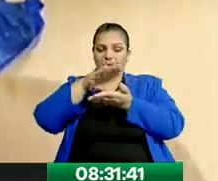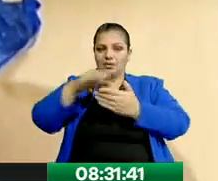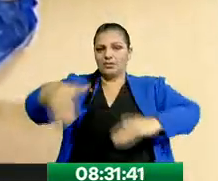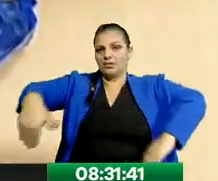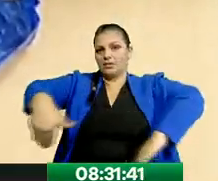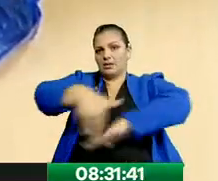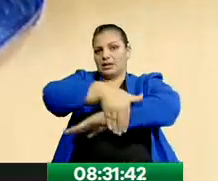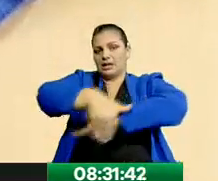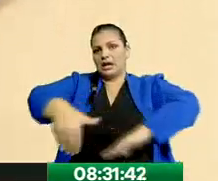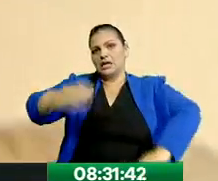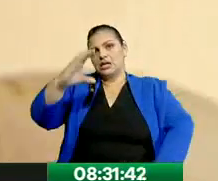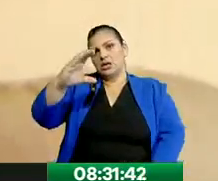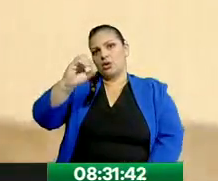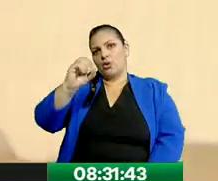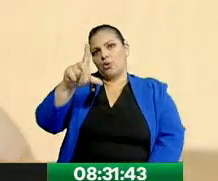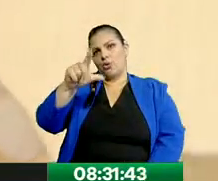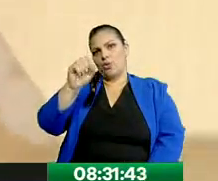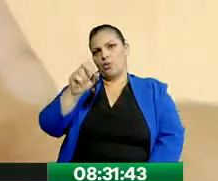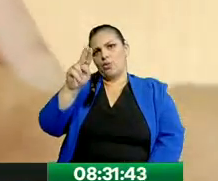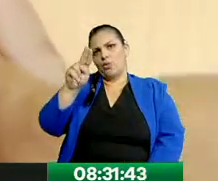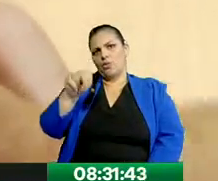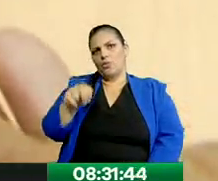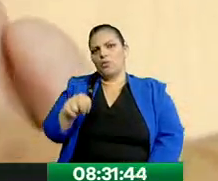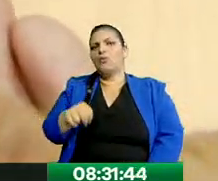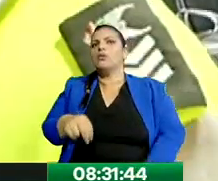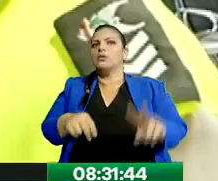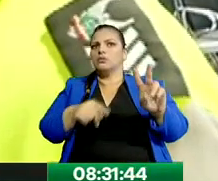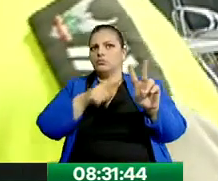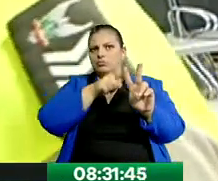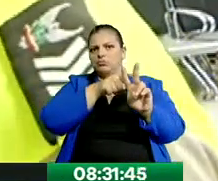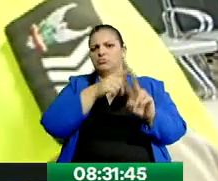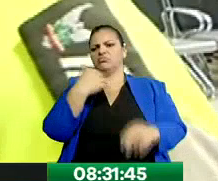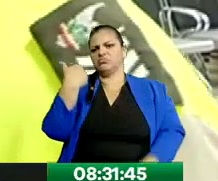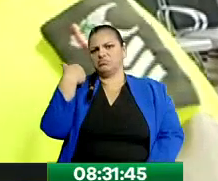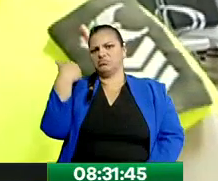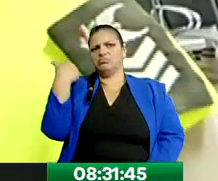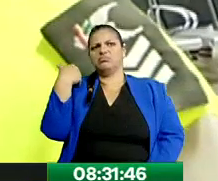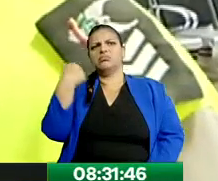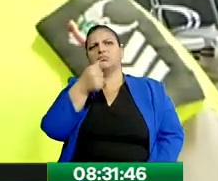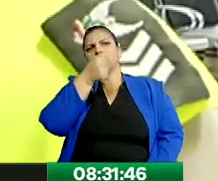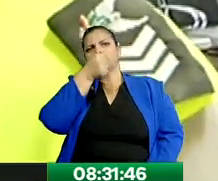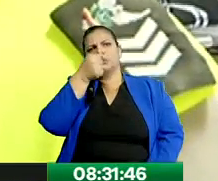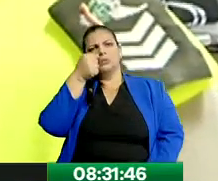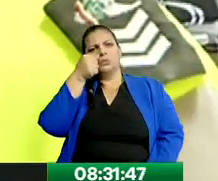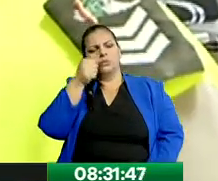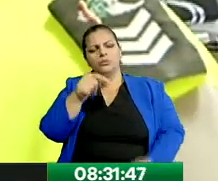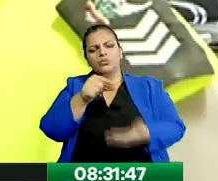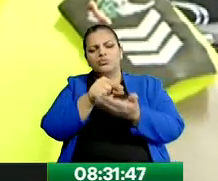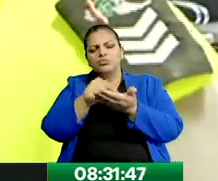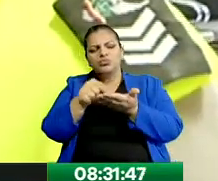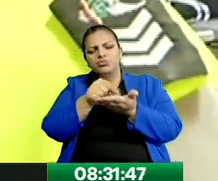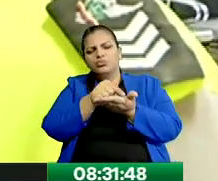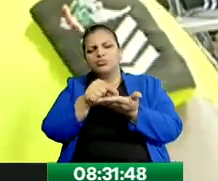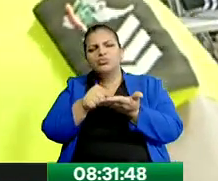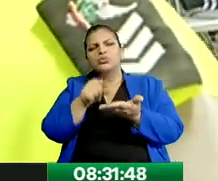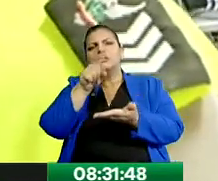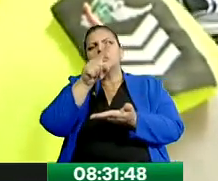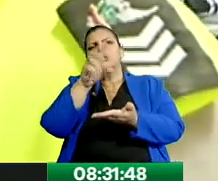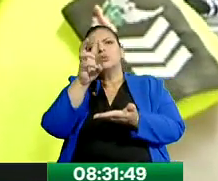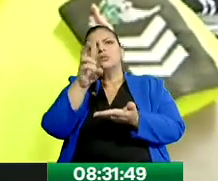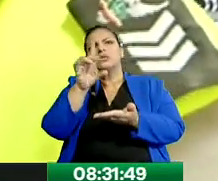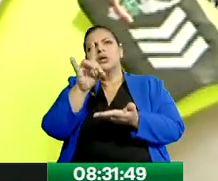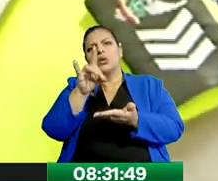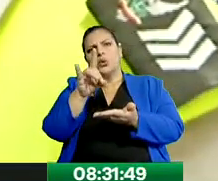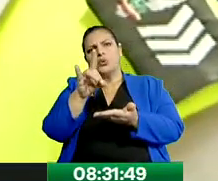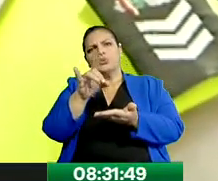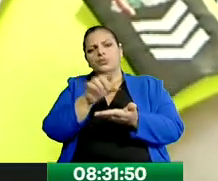16 envolturas de sobrecitos de 10. Viene a ser 168 sobrecitos azules con sustancia. ¿Qué se